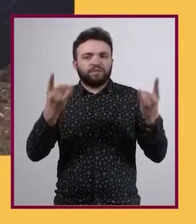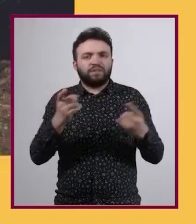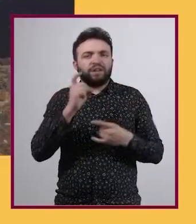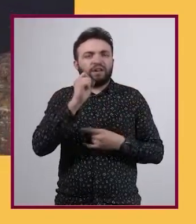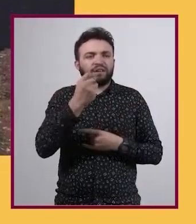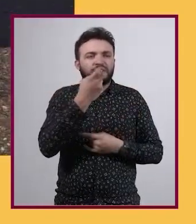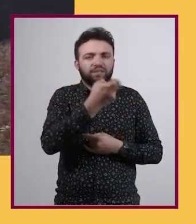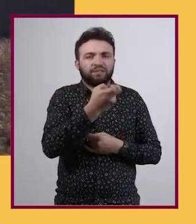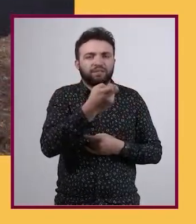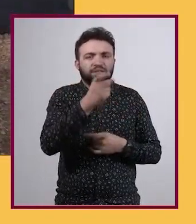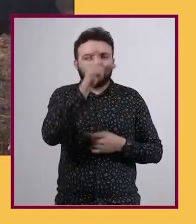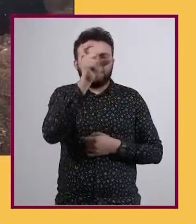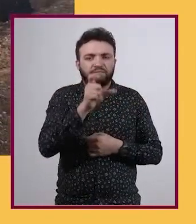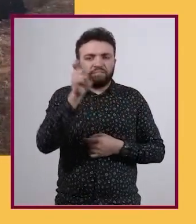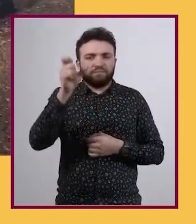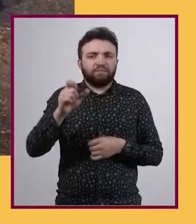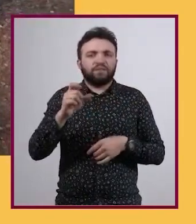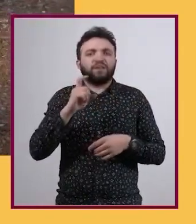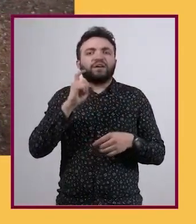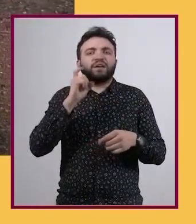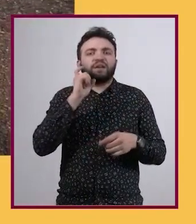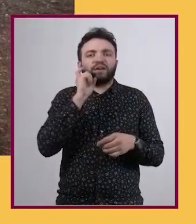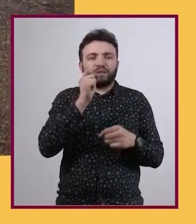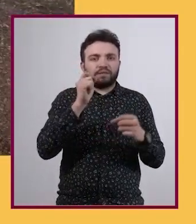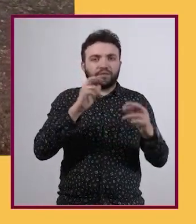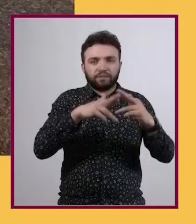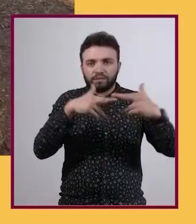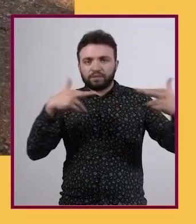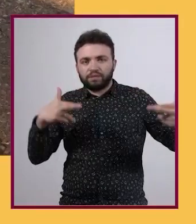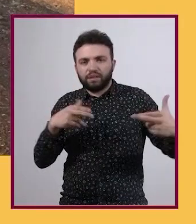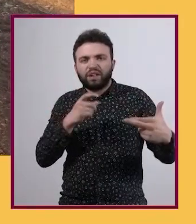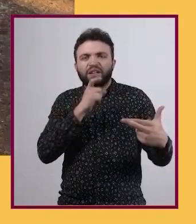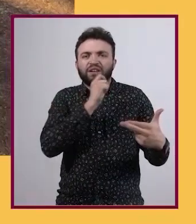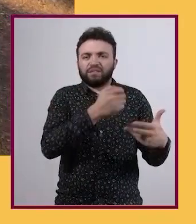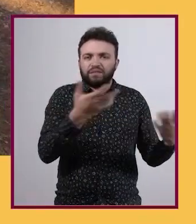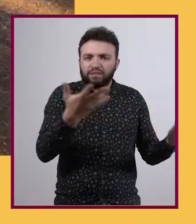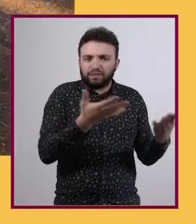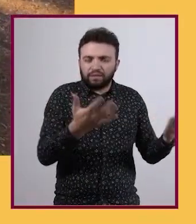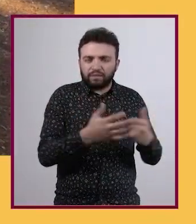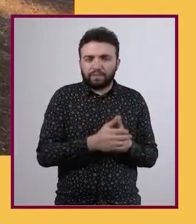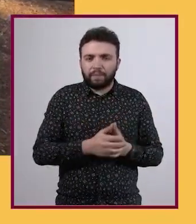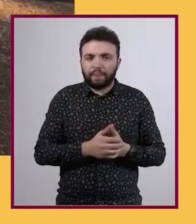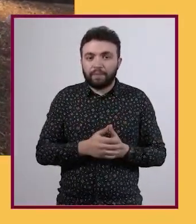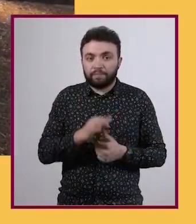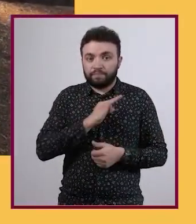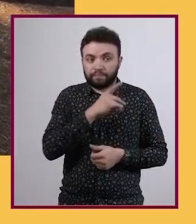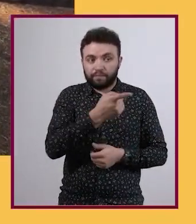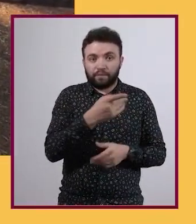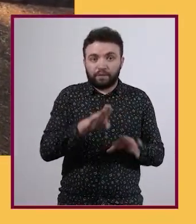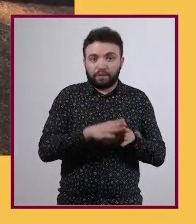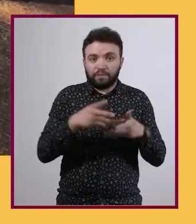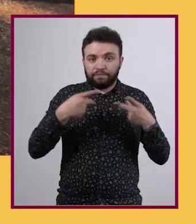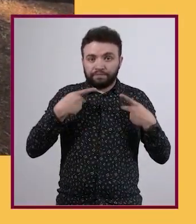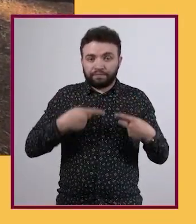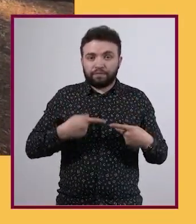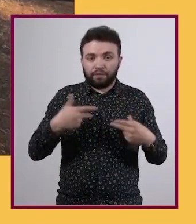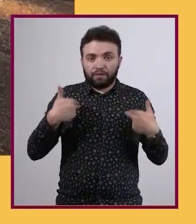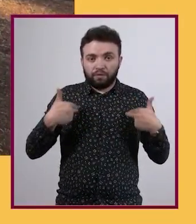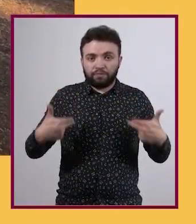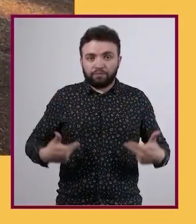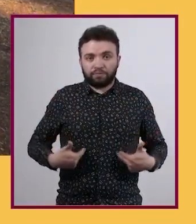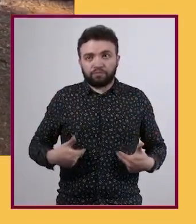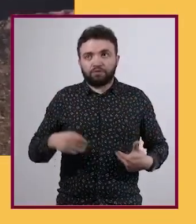estos personajes, con quién se relacionan, qué hicieron, y pueden ser personajes humanos o